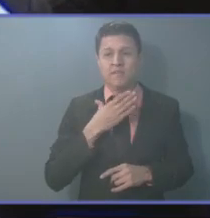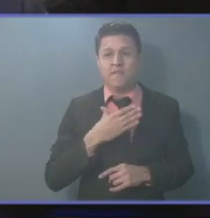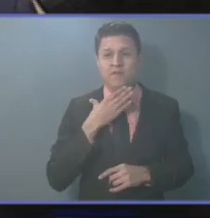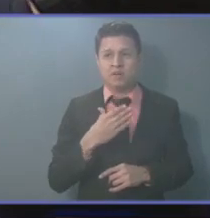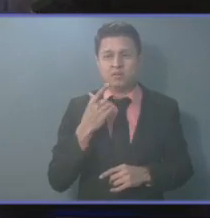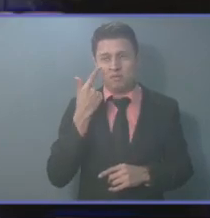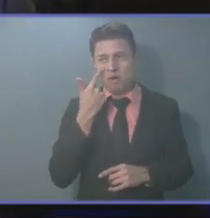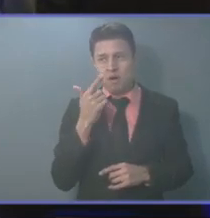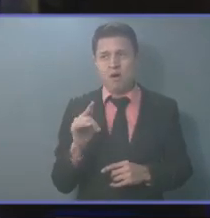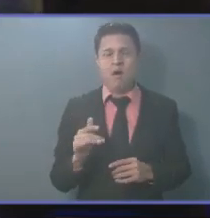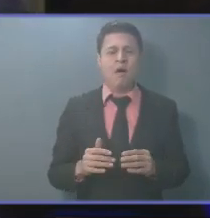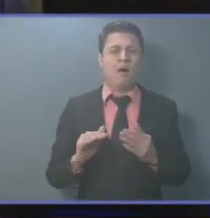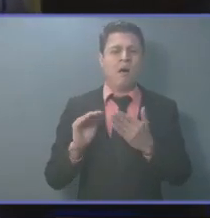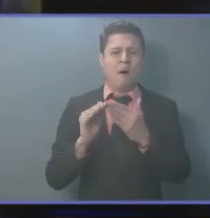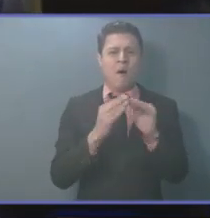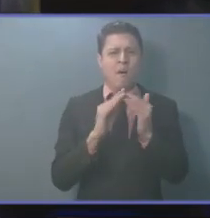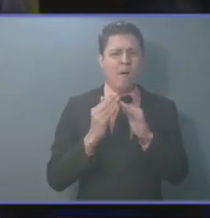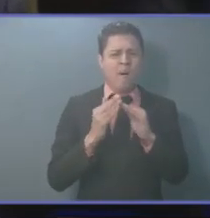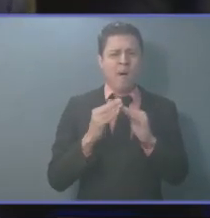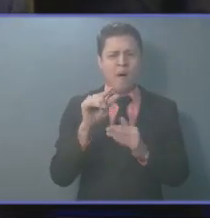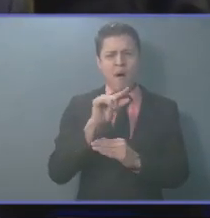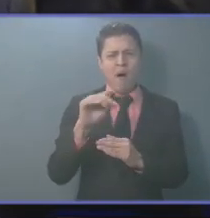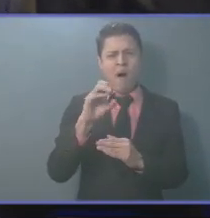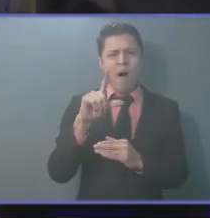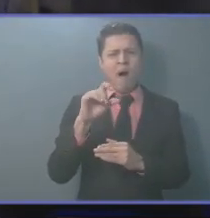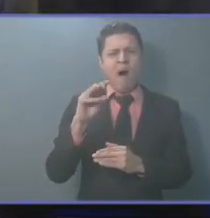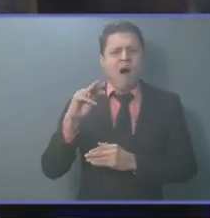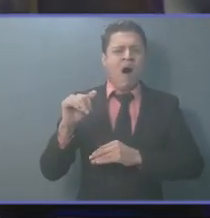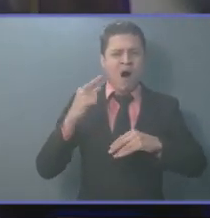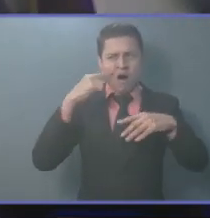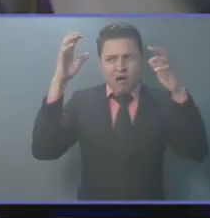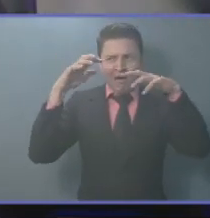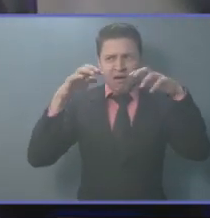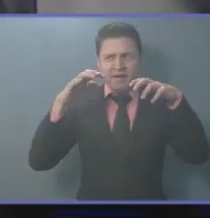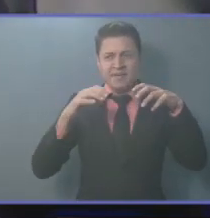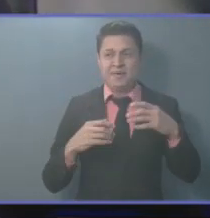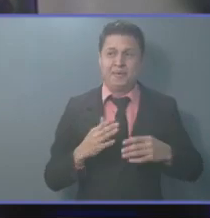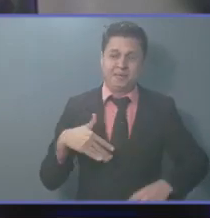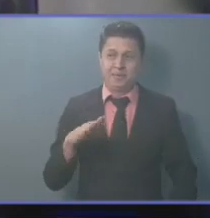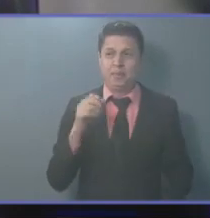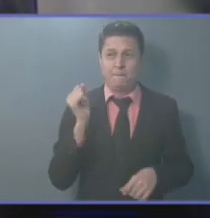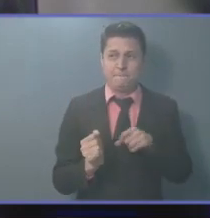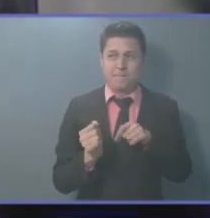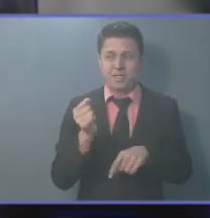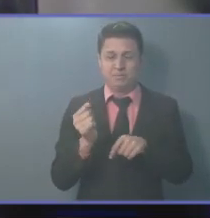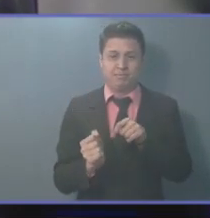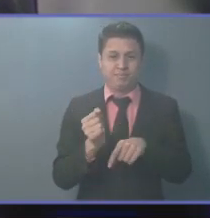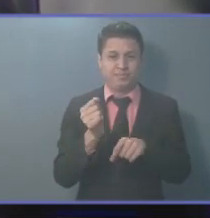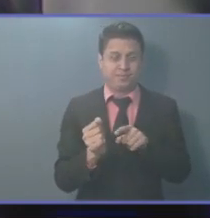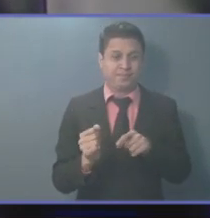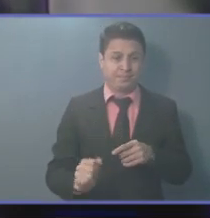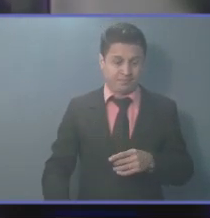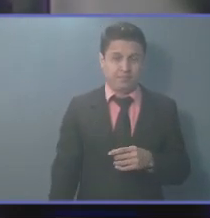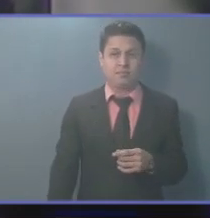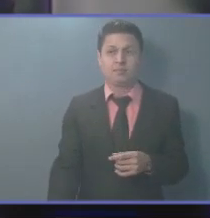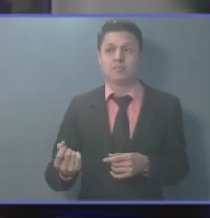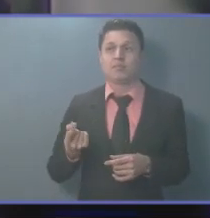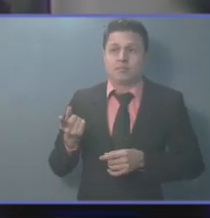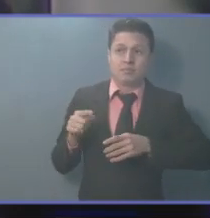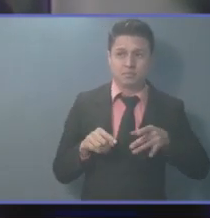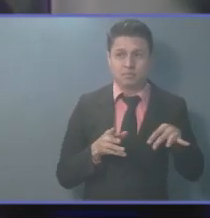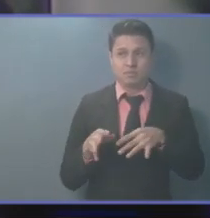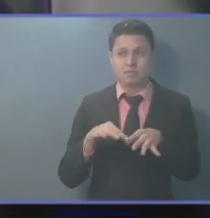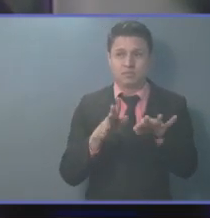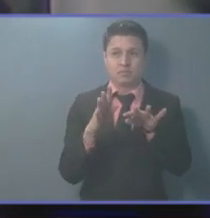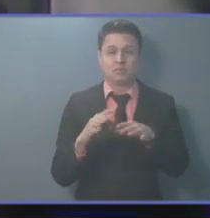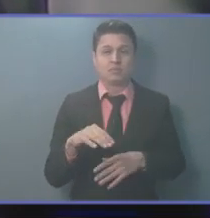Colima, los daños que provocó la tormenta, todos los sembradíos de las riberas del lago